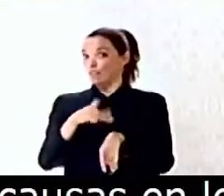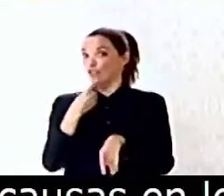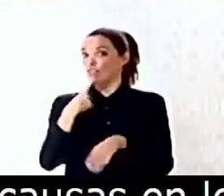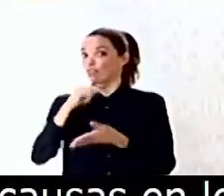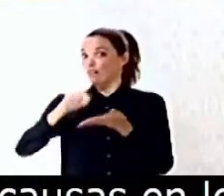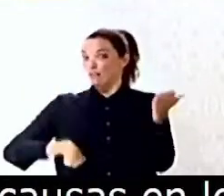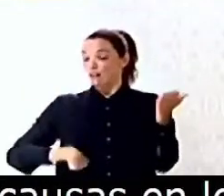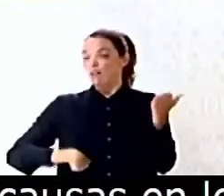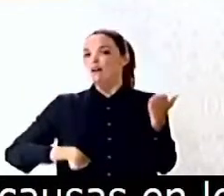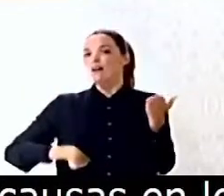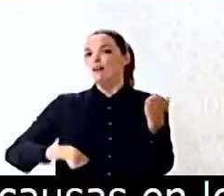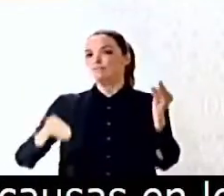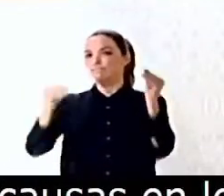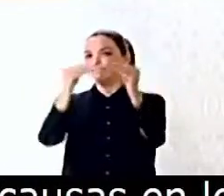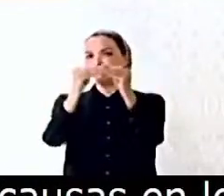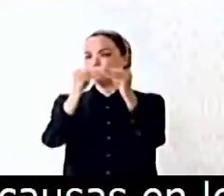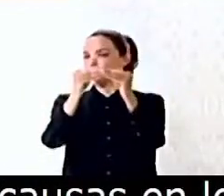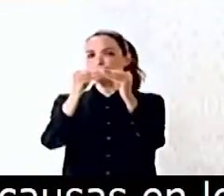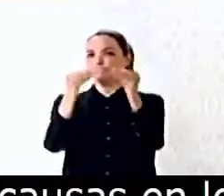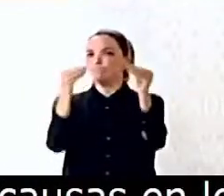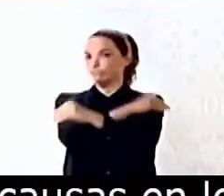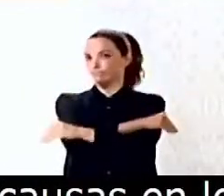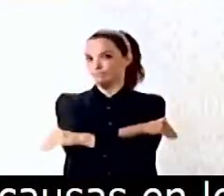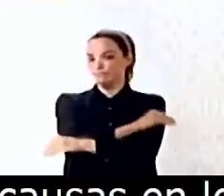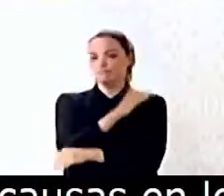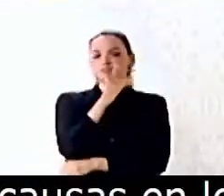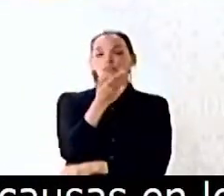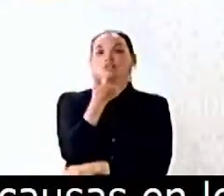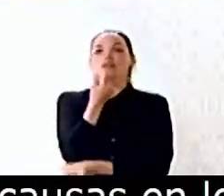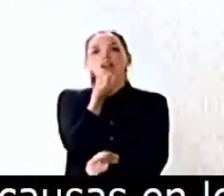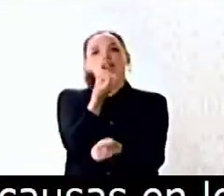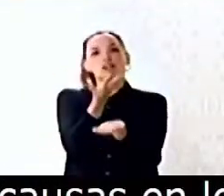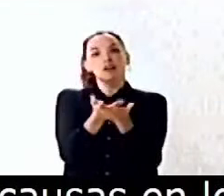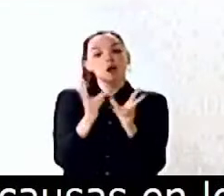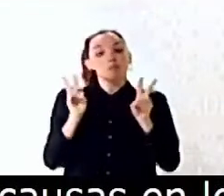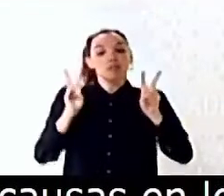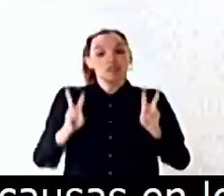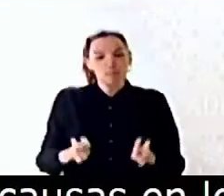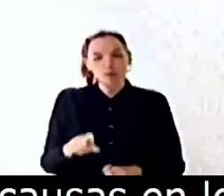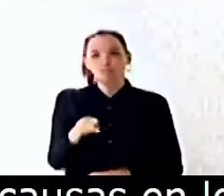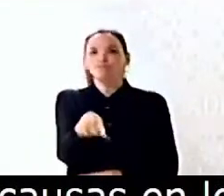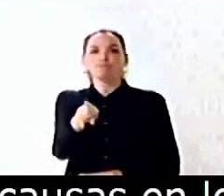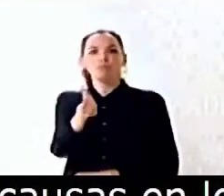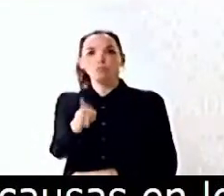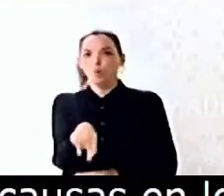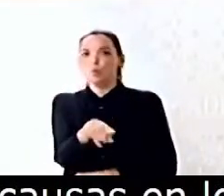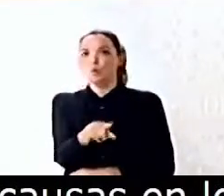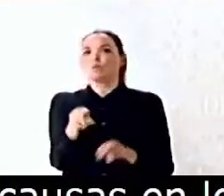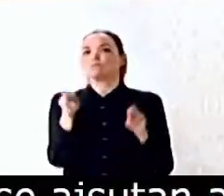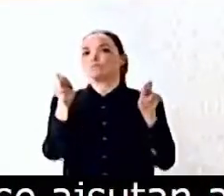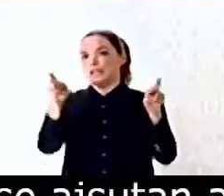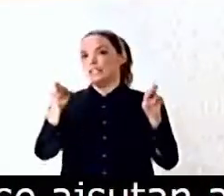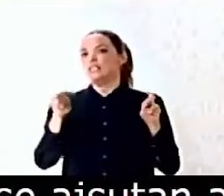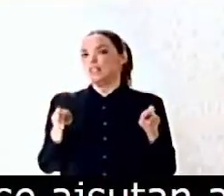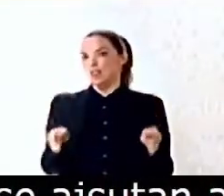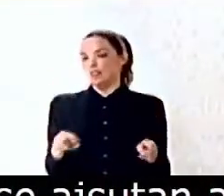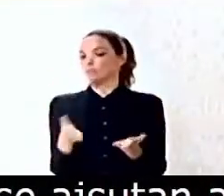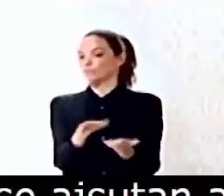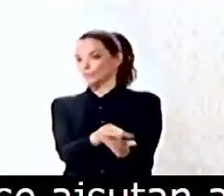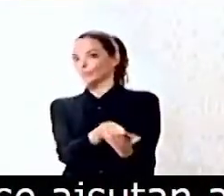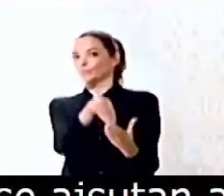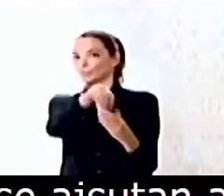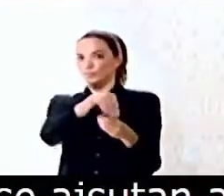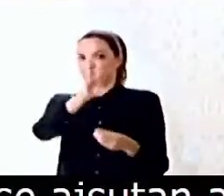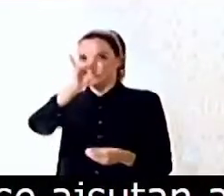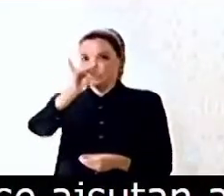muchas veces no se ajustan al criterio de declaración. Inicialmente los declaramos como fallecidos en residencia porque nos parece